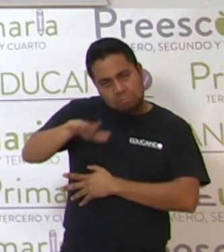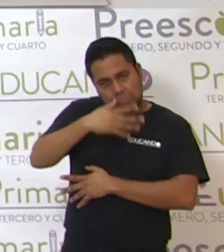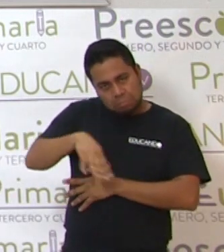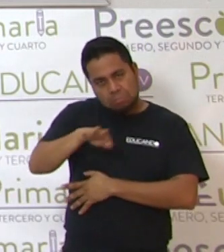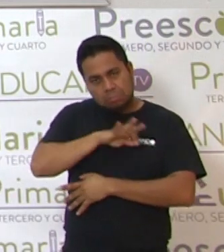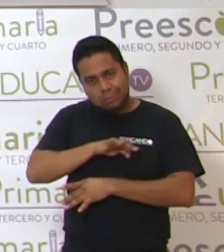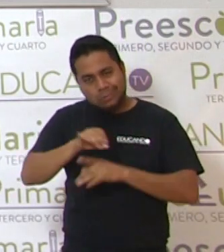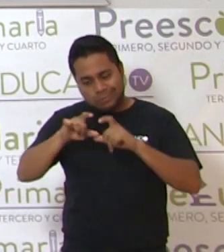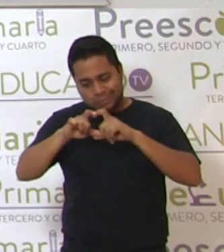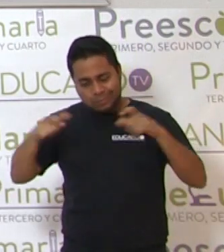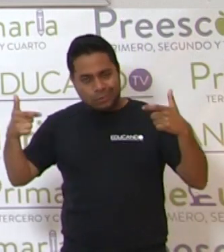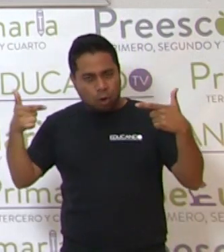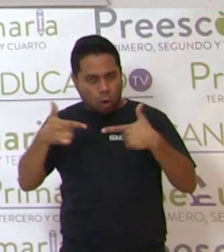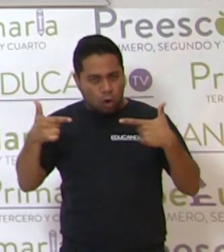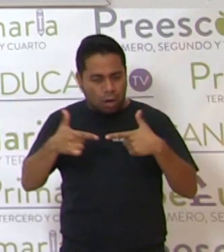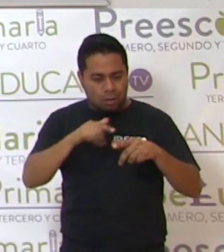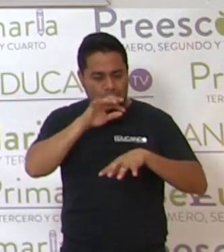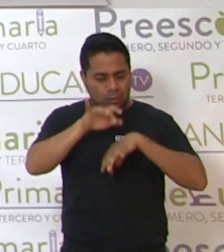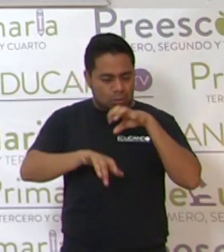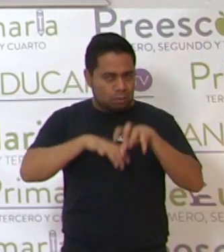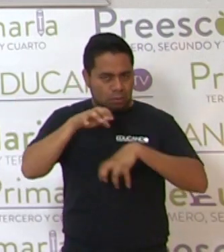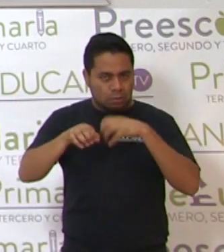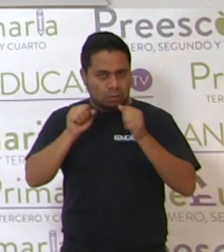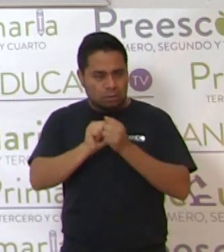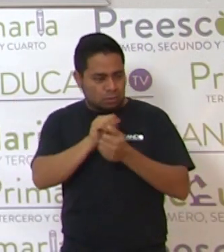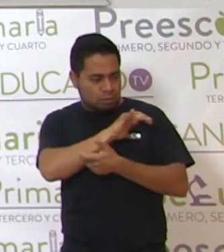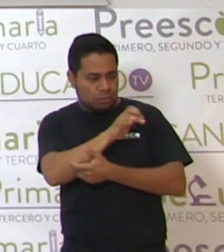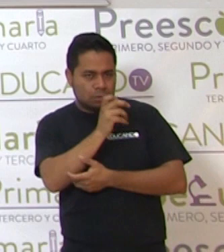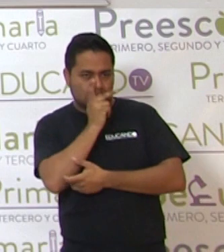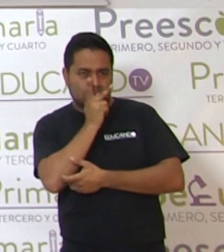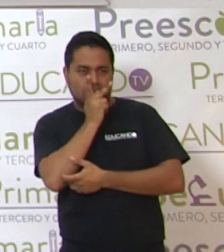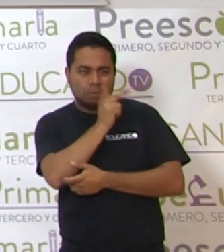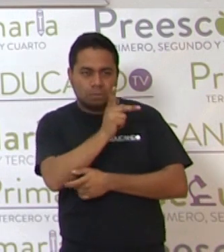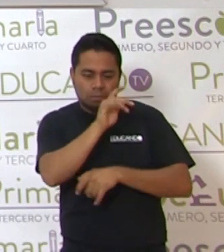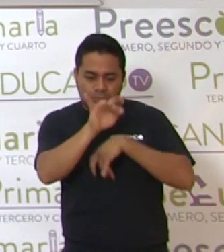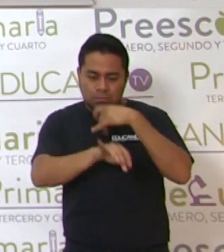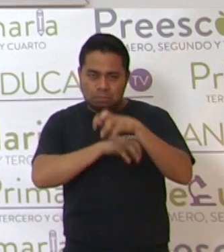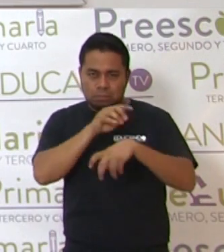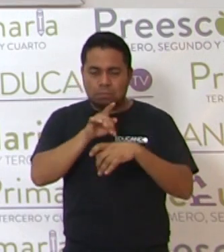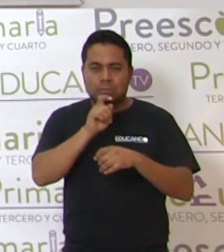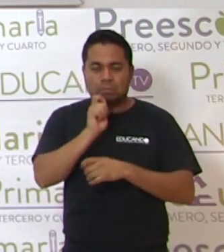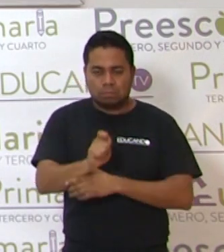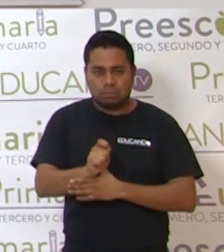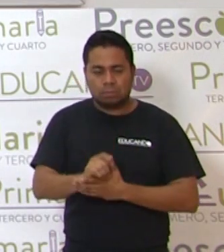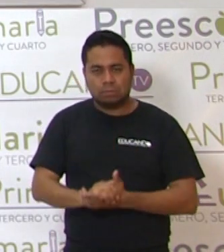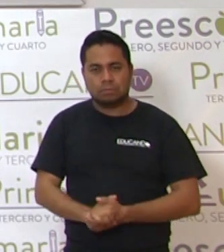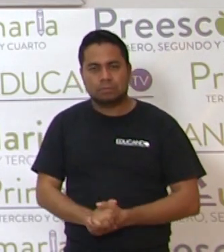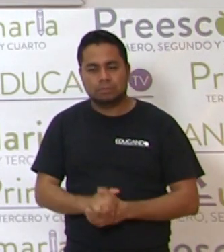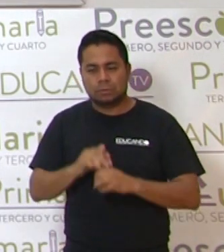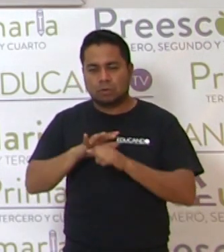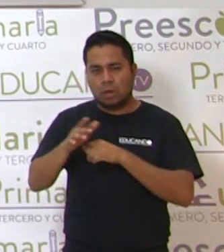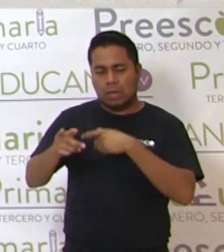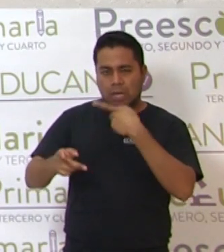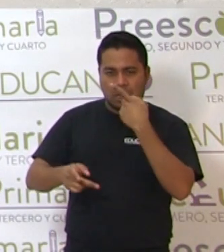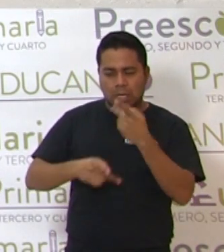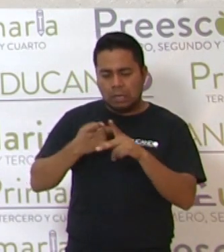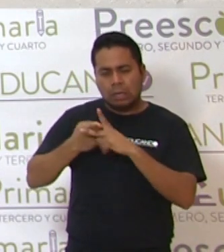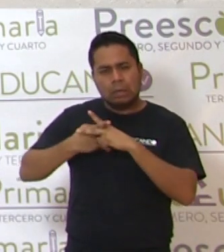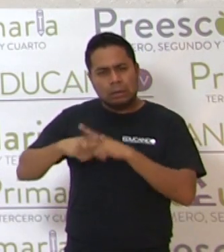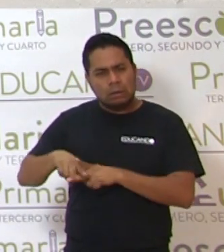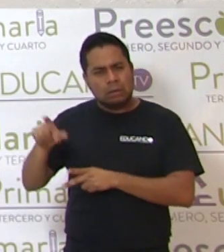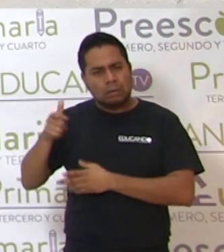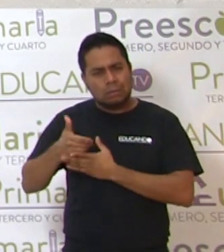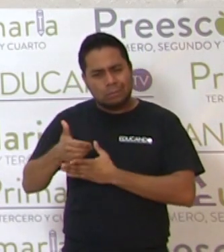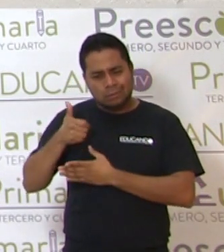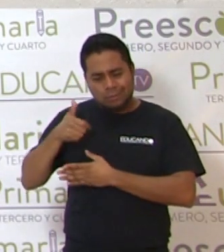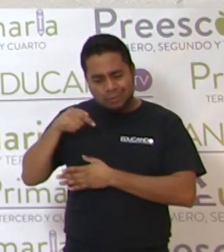en el buscador con este texto o esta palabra. Esta palabra o este tipo de poesía empieza a surgir a partir